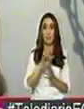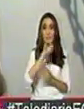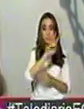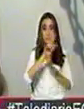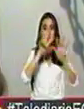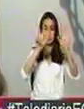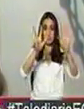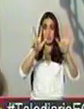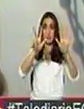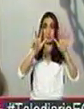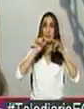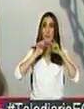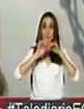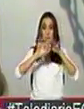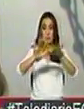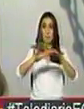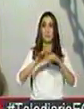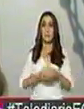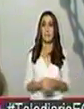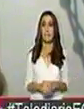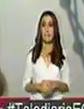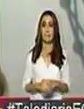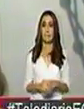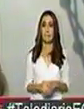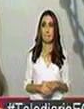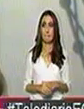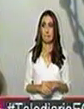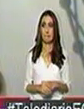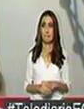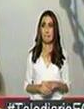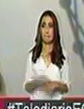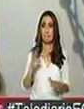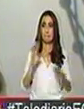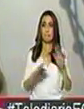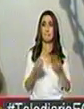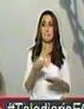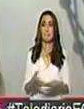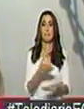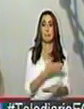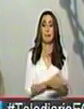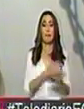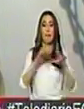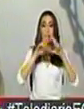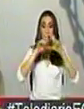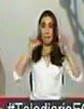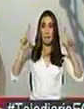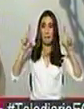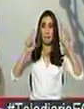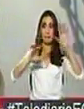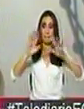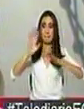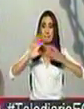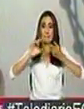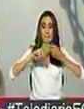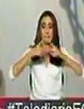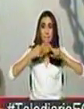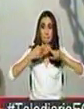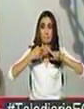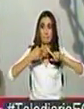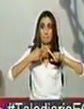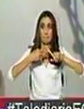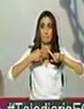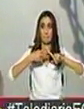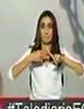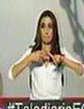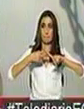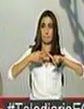septiembre... hemos sido competidores con gran empresa que era compañeros también, un amigos del país, que hay